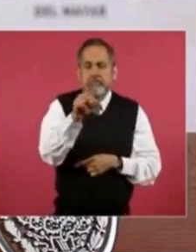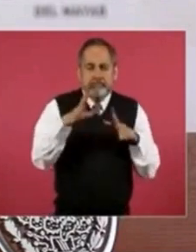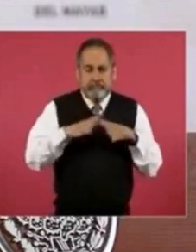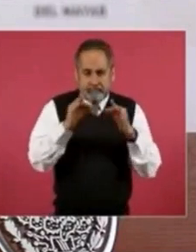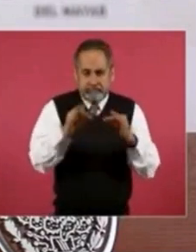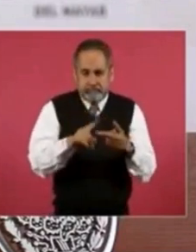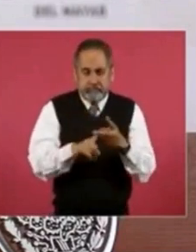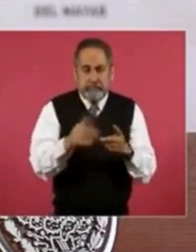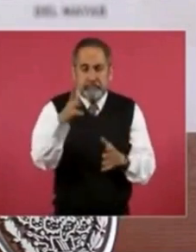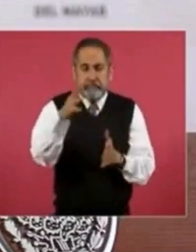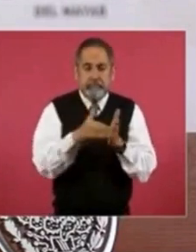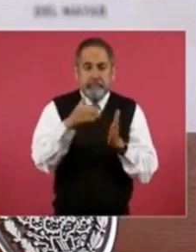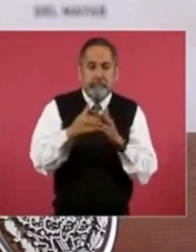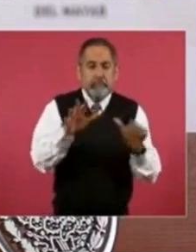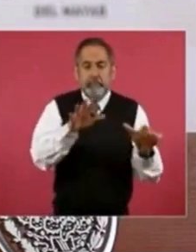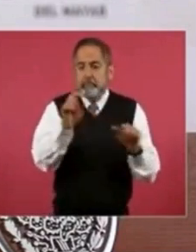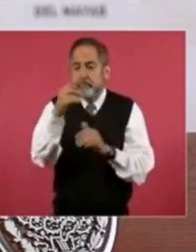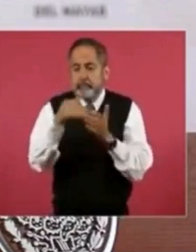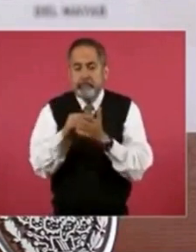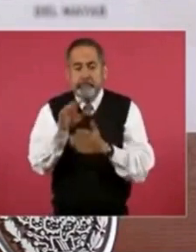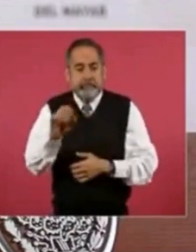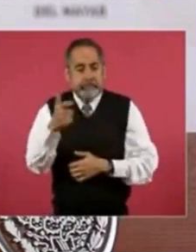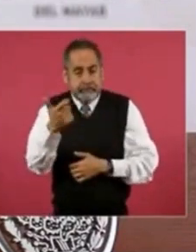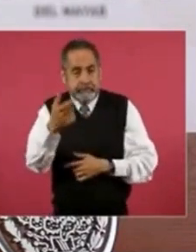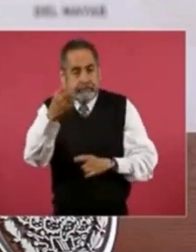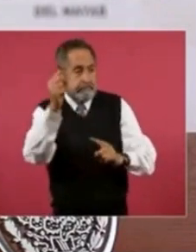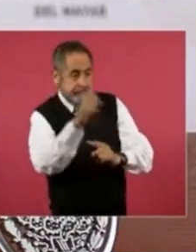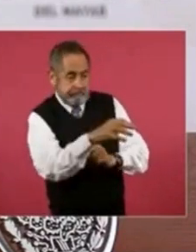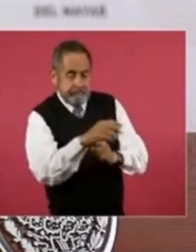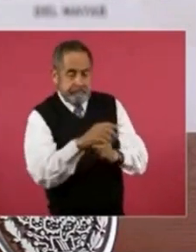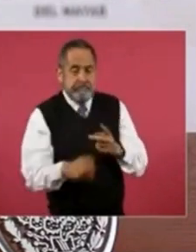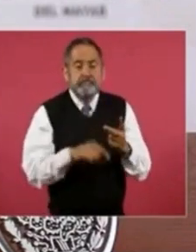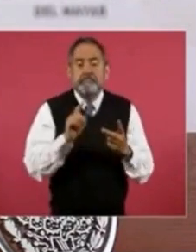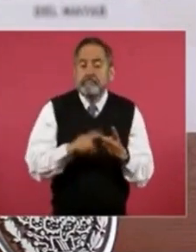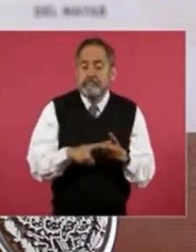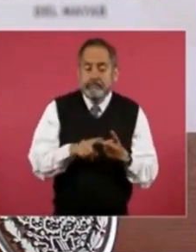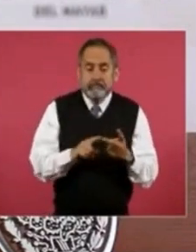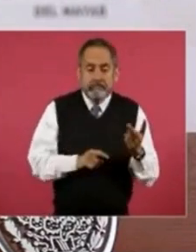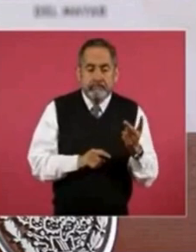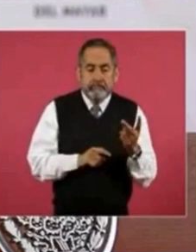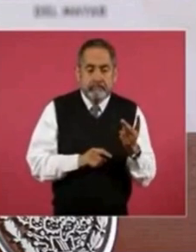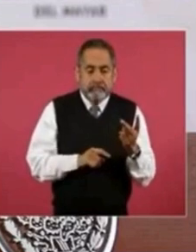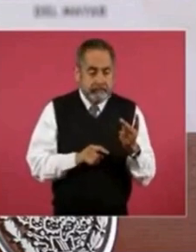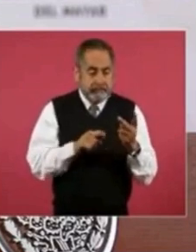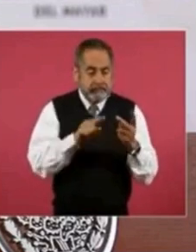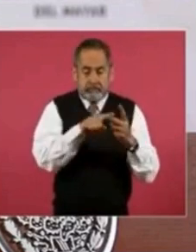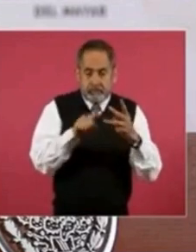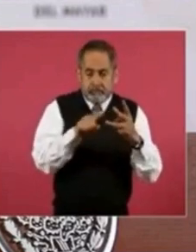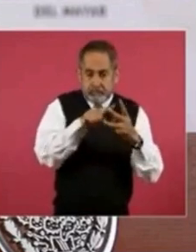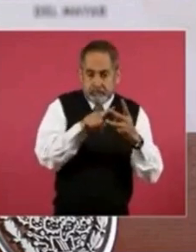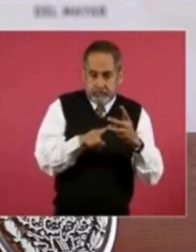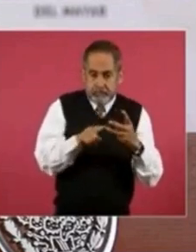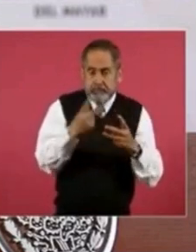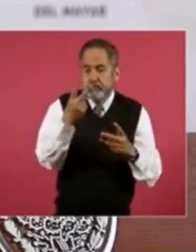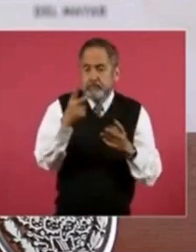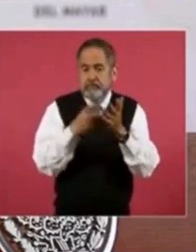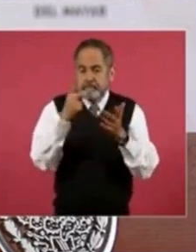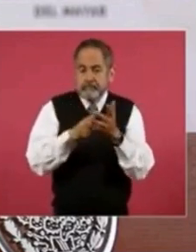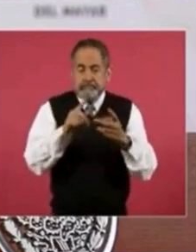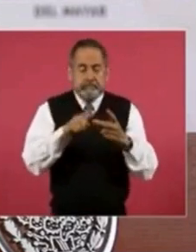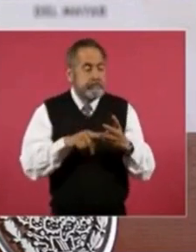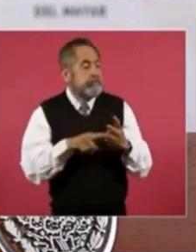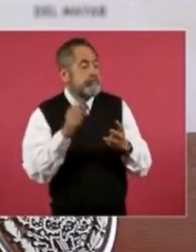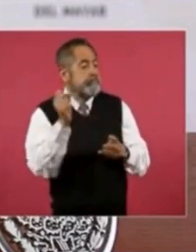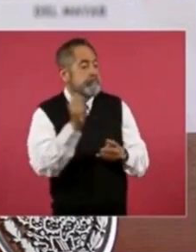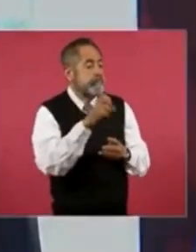cambios legislativos para evitar que recursos extranjeros financien campañas que desde su perspectiva van en contra de los intereses